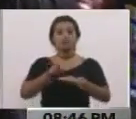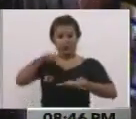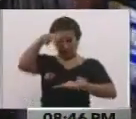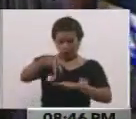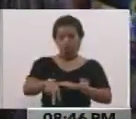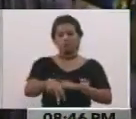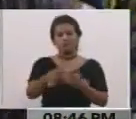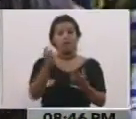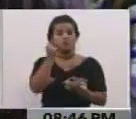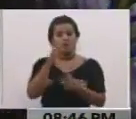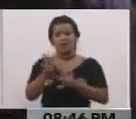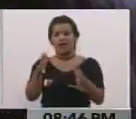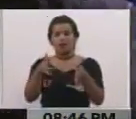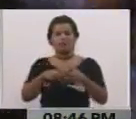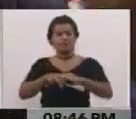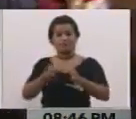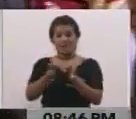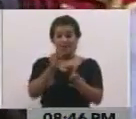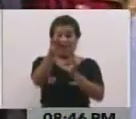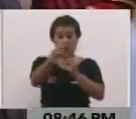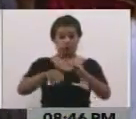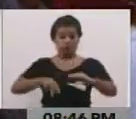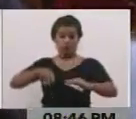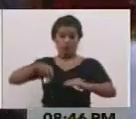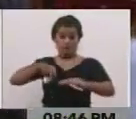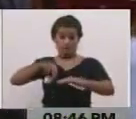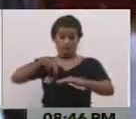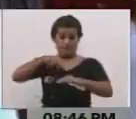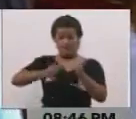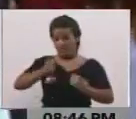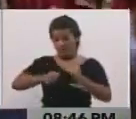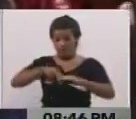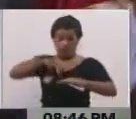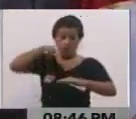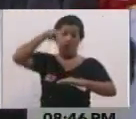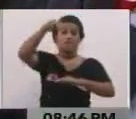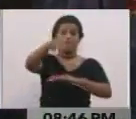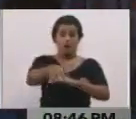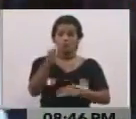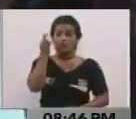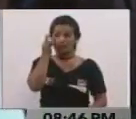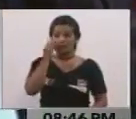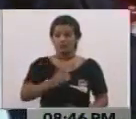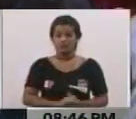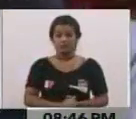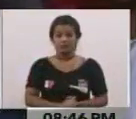largo, con récords personales de metros